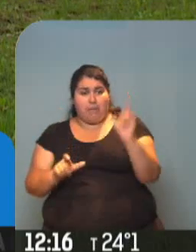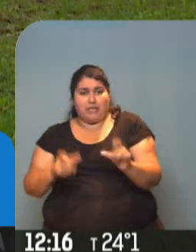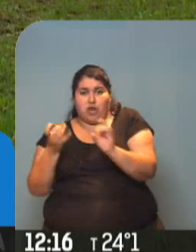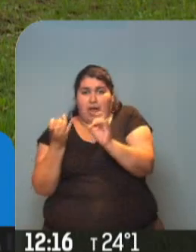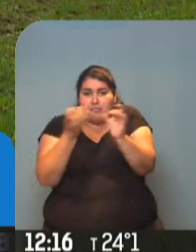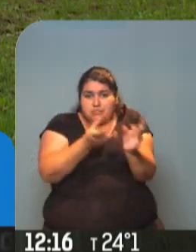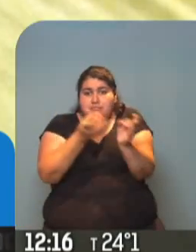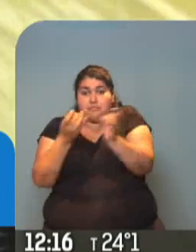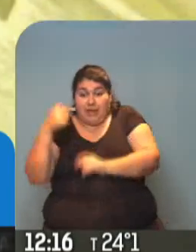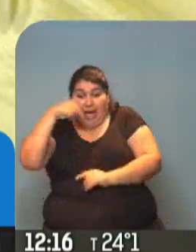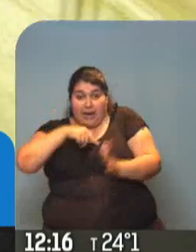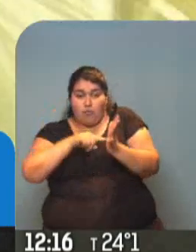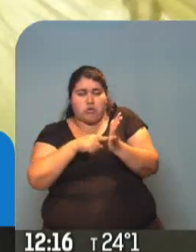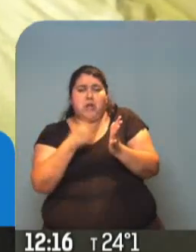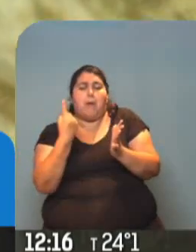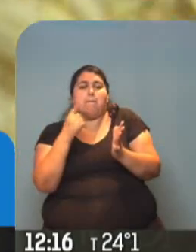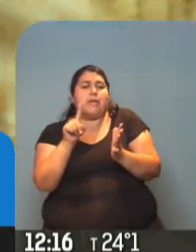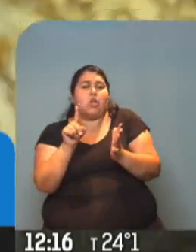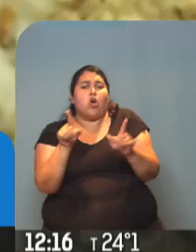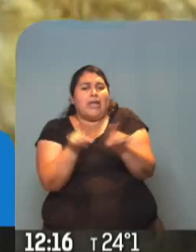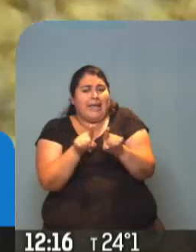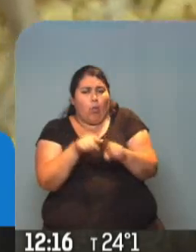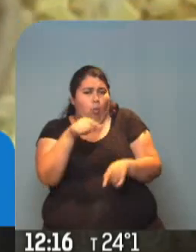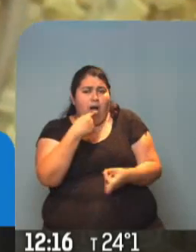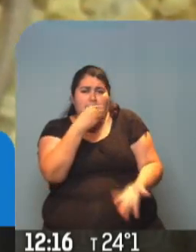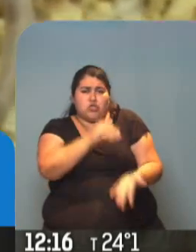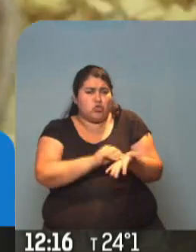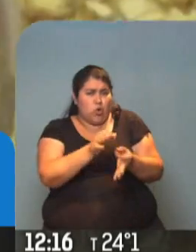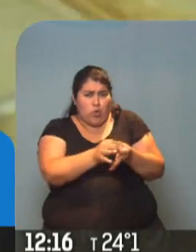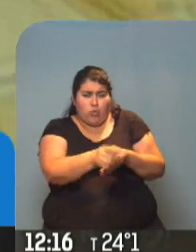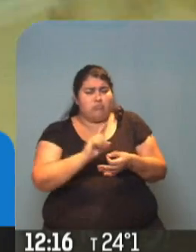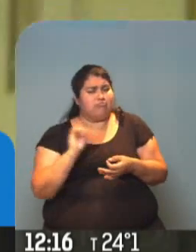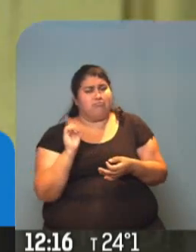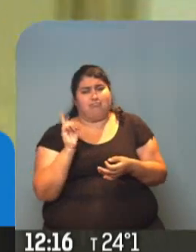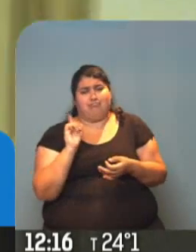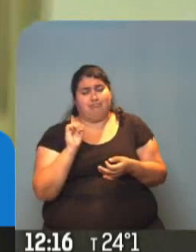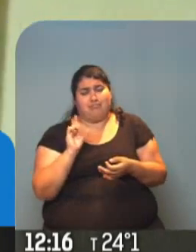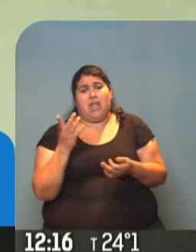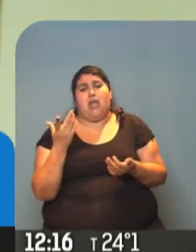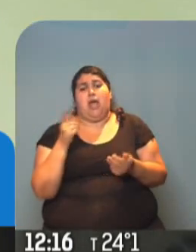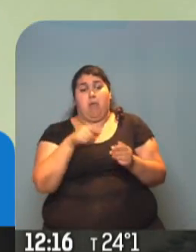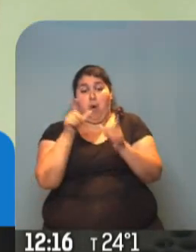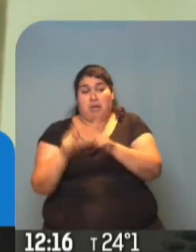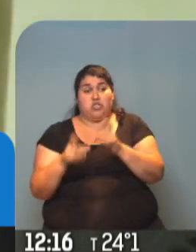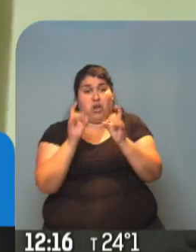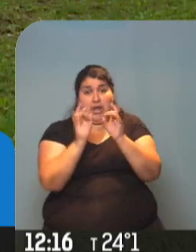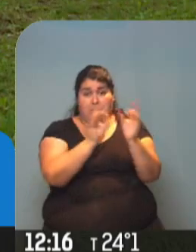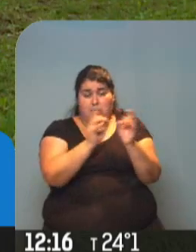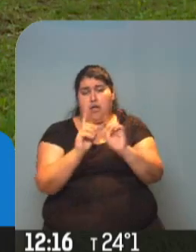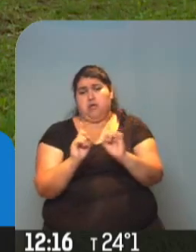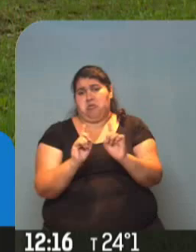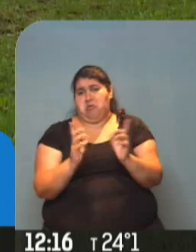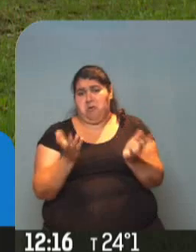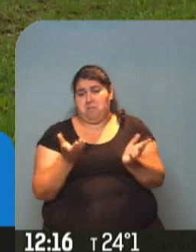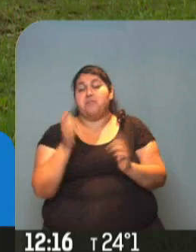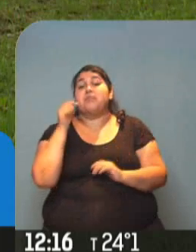Aires, pero nunca se dio lo que pasó en Epuyén en este momento y que brotes con tantas personas por transmisión interhumana. Pero casos